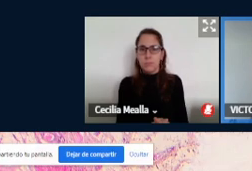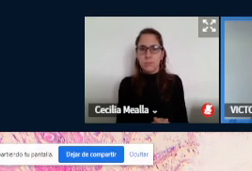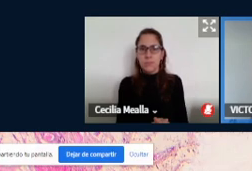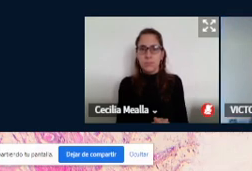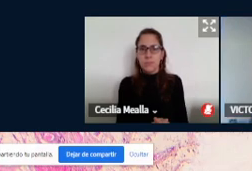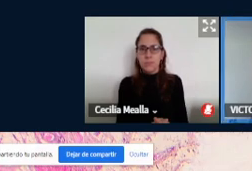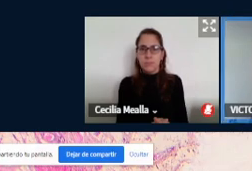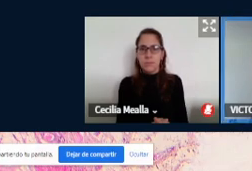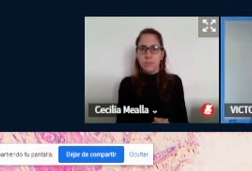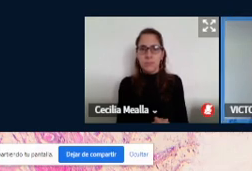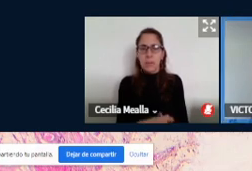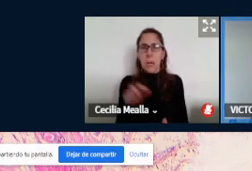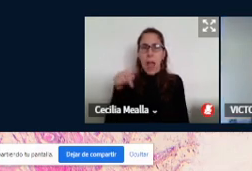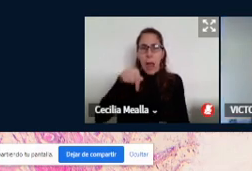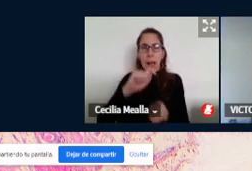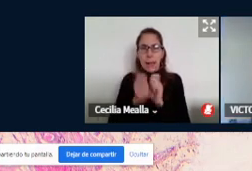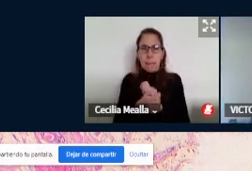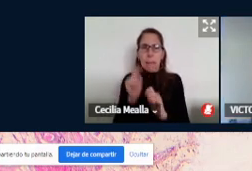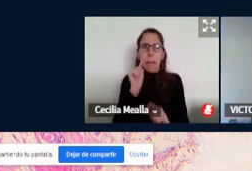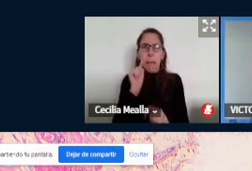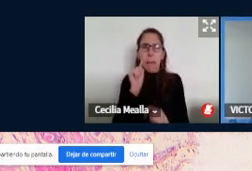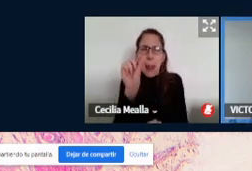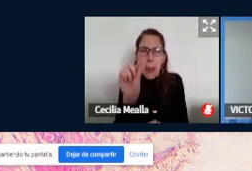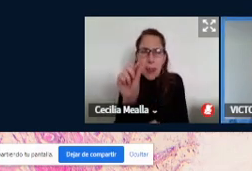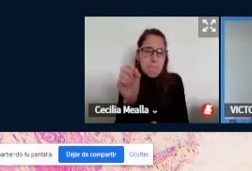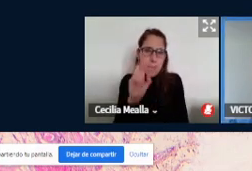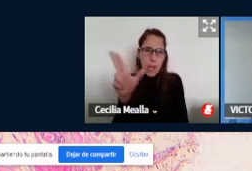Peor. Sí, se ve mucho más chiquitito.